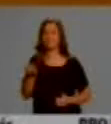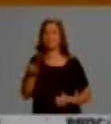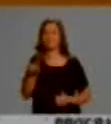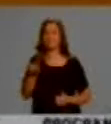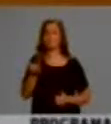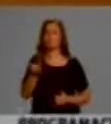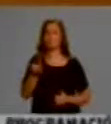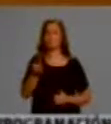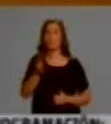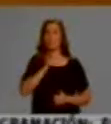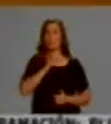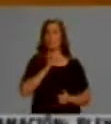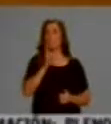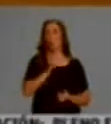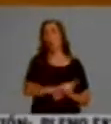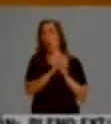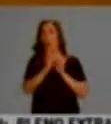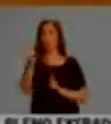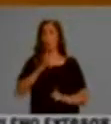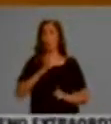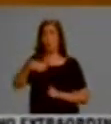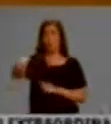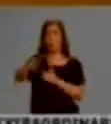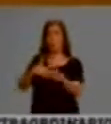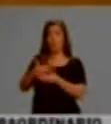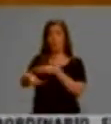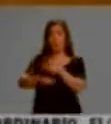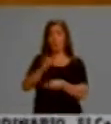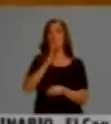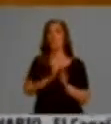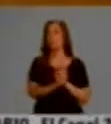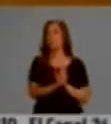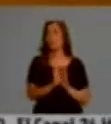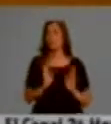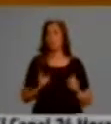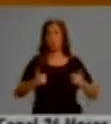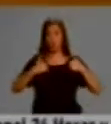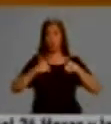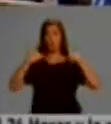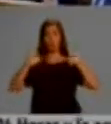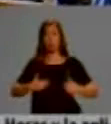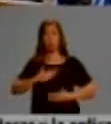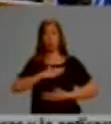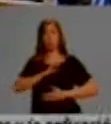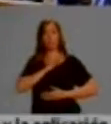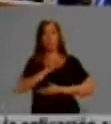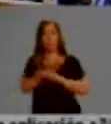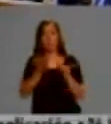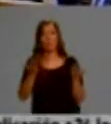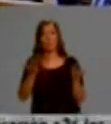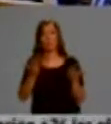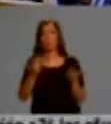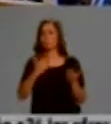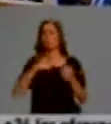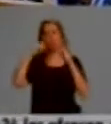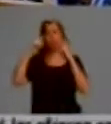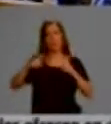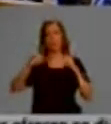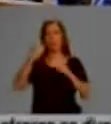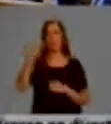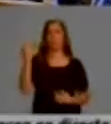enviar otro mensaje, hágalo o siga haciéndolo. Yo, por mi parte, señorías, me